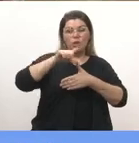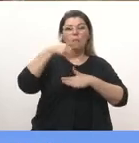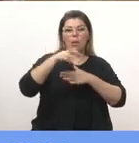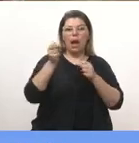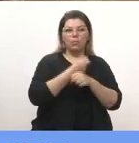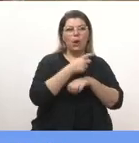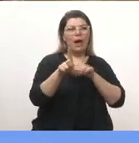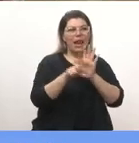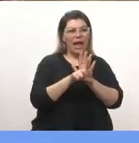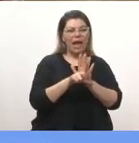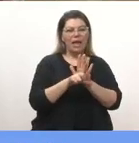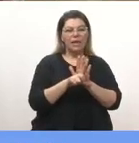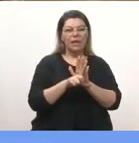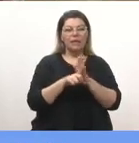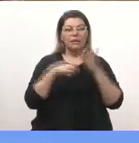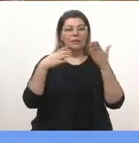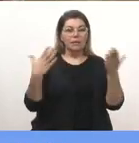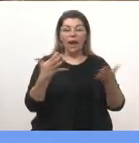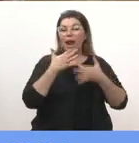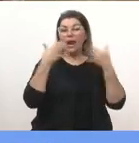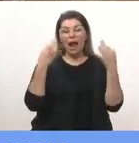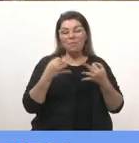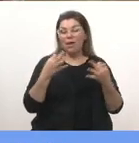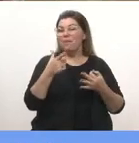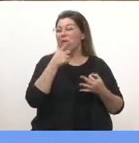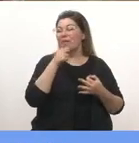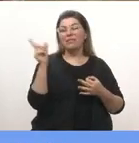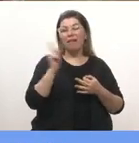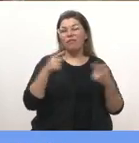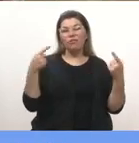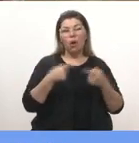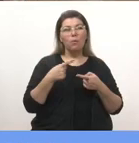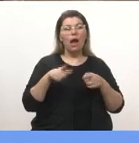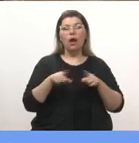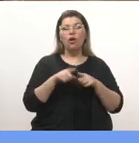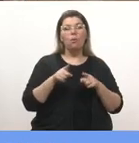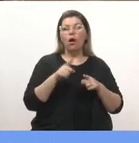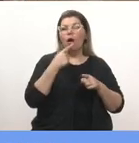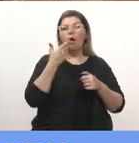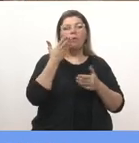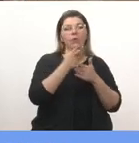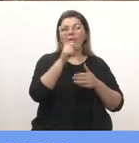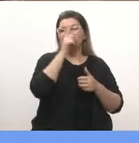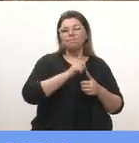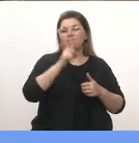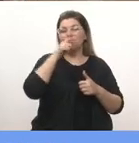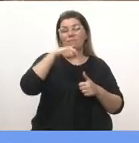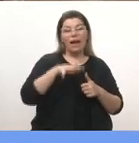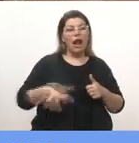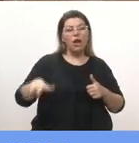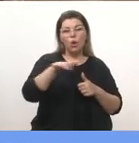ley. Entonces, realmente no me parece que sigamos censurando voces en un lugar en donde hemos